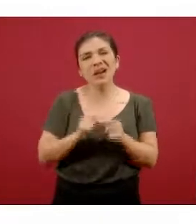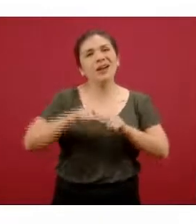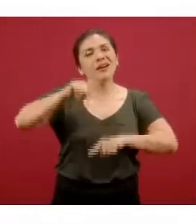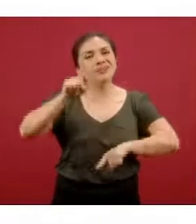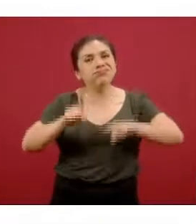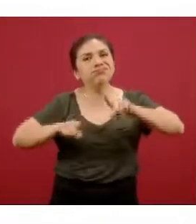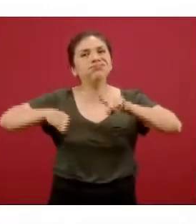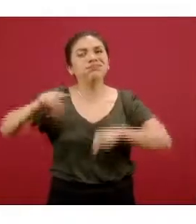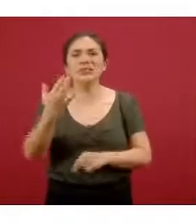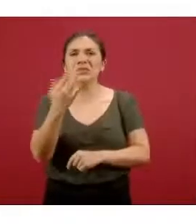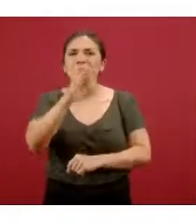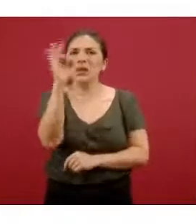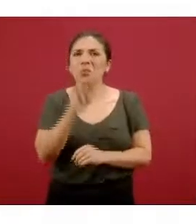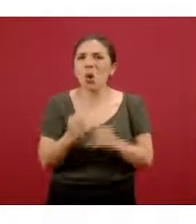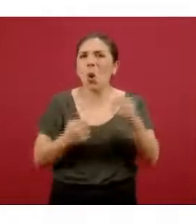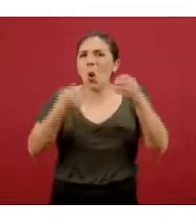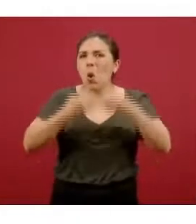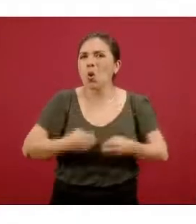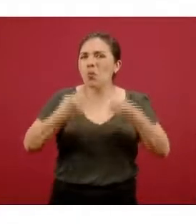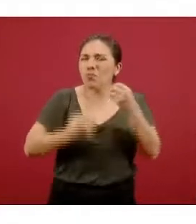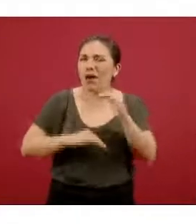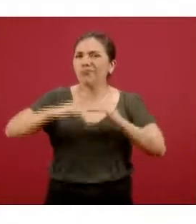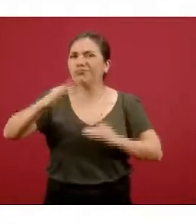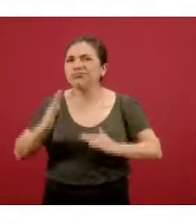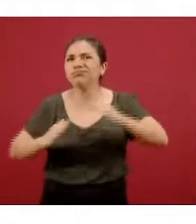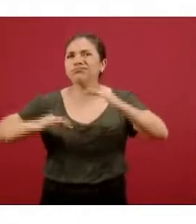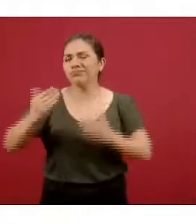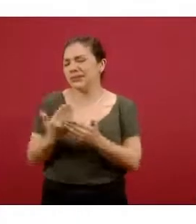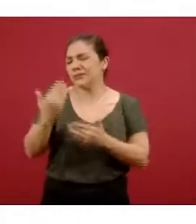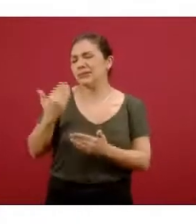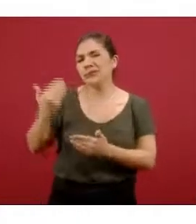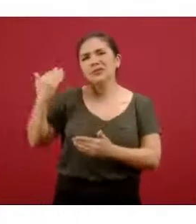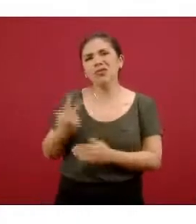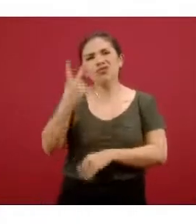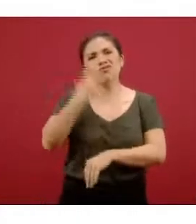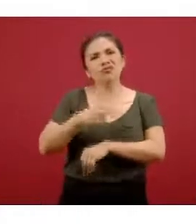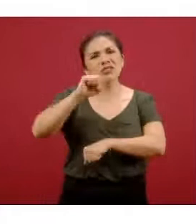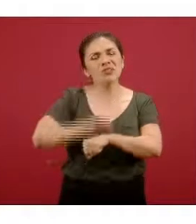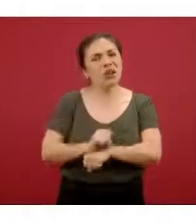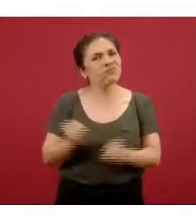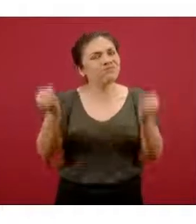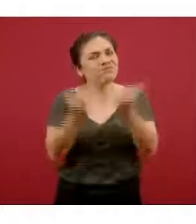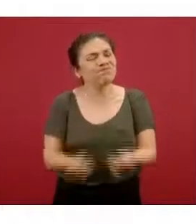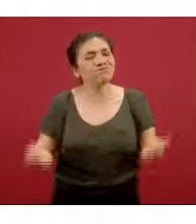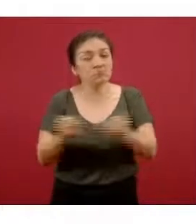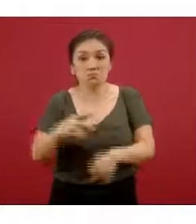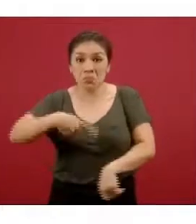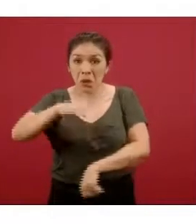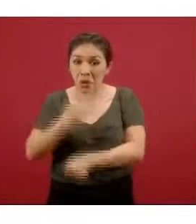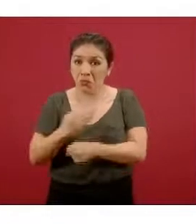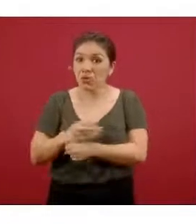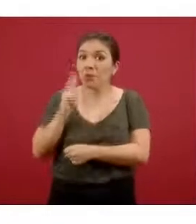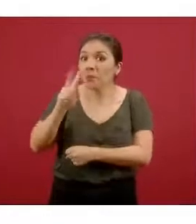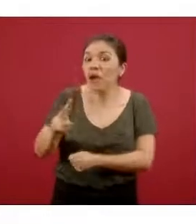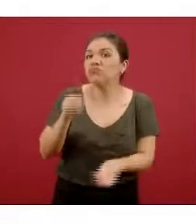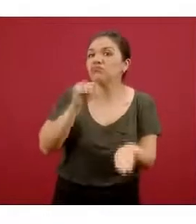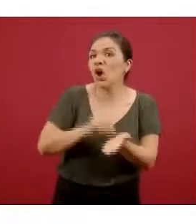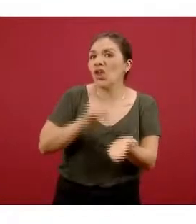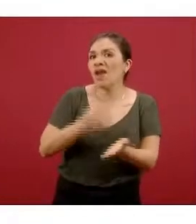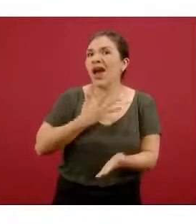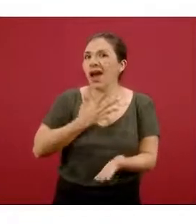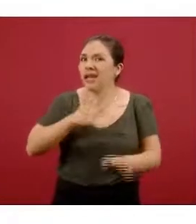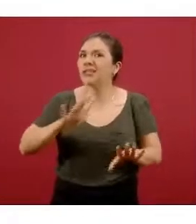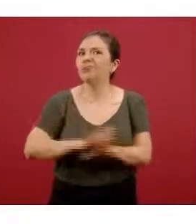fluctuando cerca del 50% de la ocupación prácticamente en las últimas 2 semanas, sin embargo todavía se encuentran con un